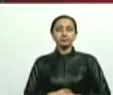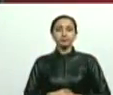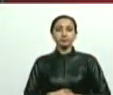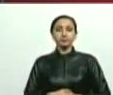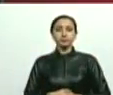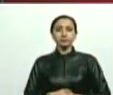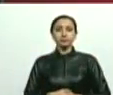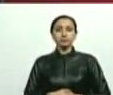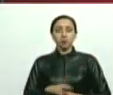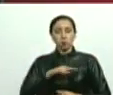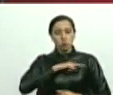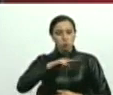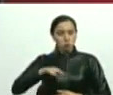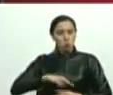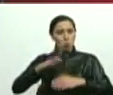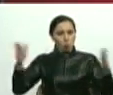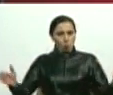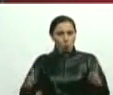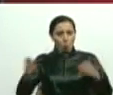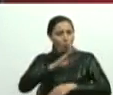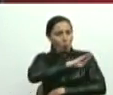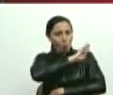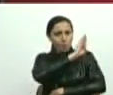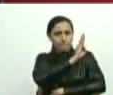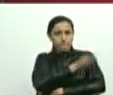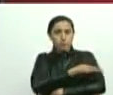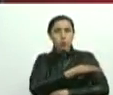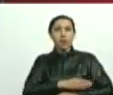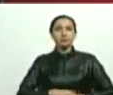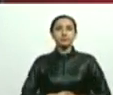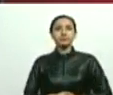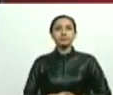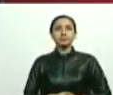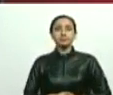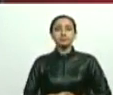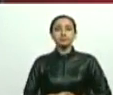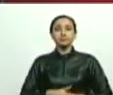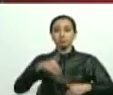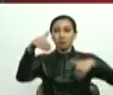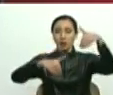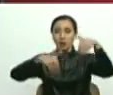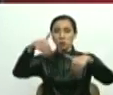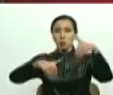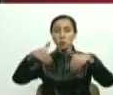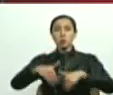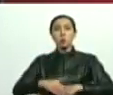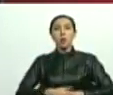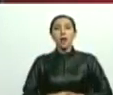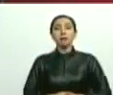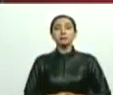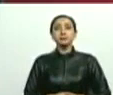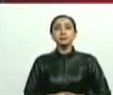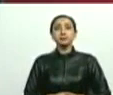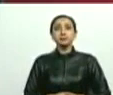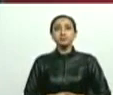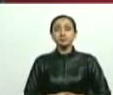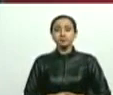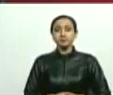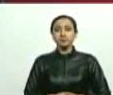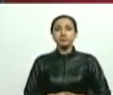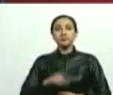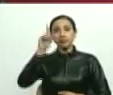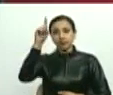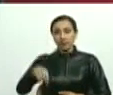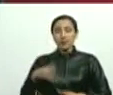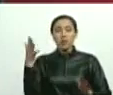Así debemos activar ese poder, no solo para lo electoral. Ese poder siempre tiene que estar